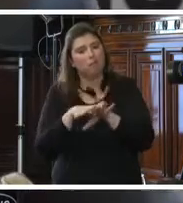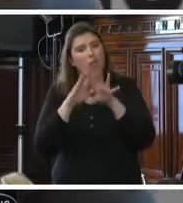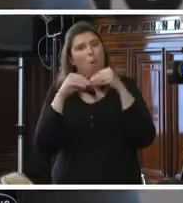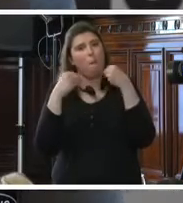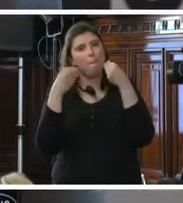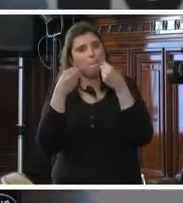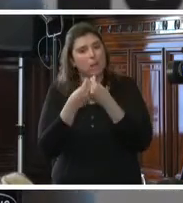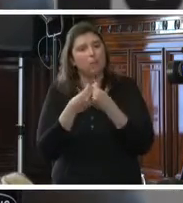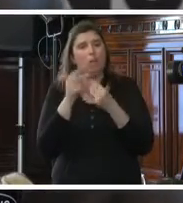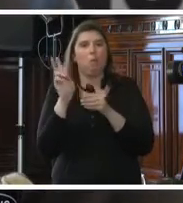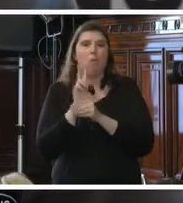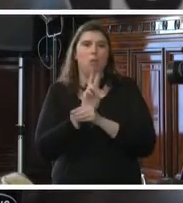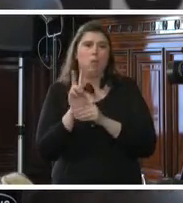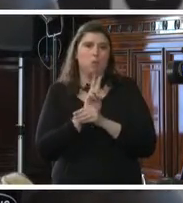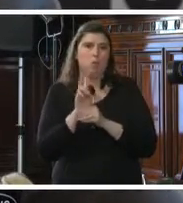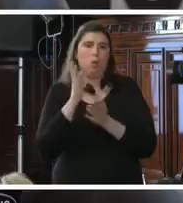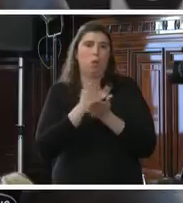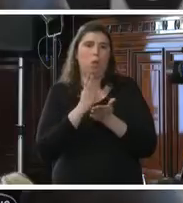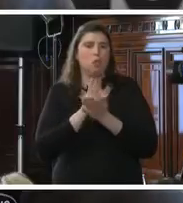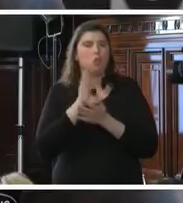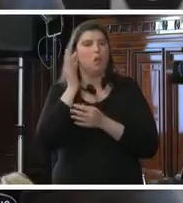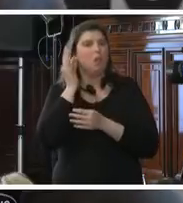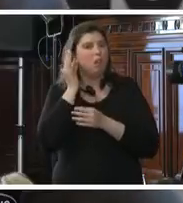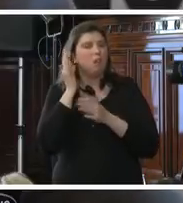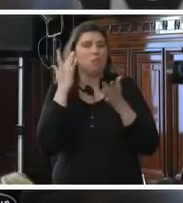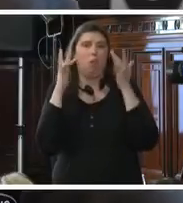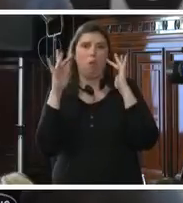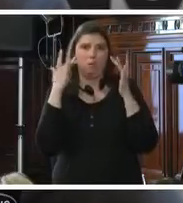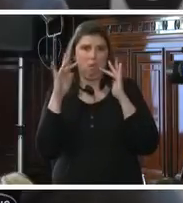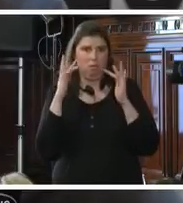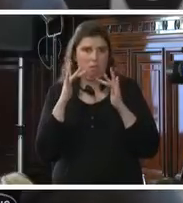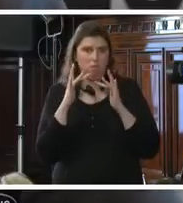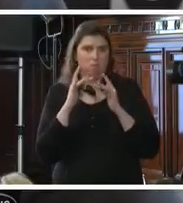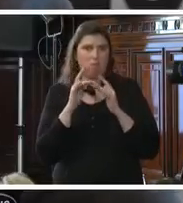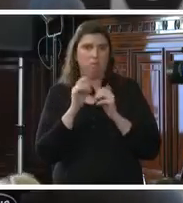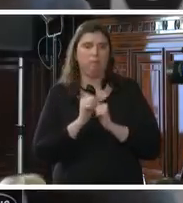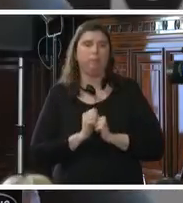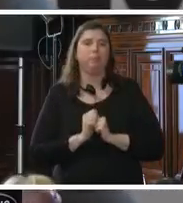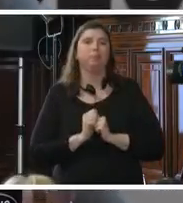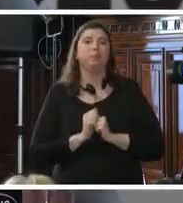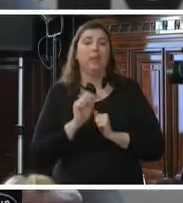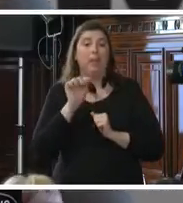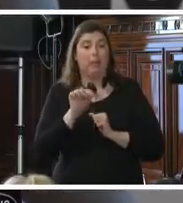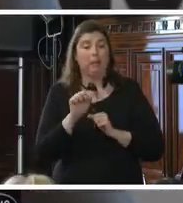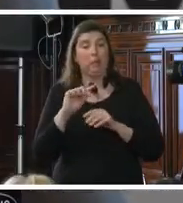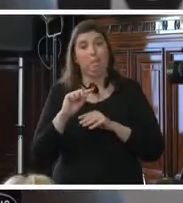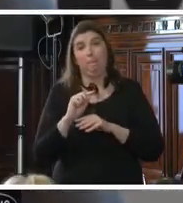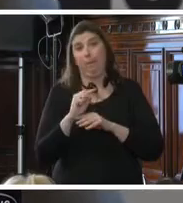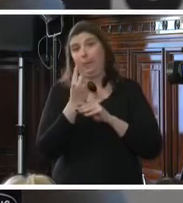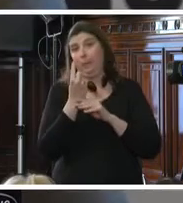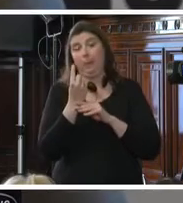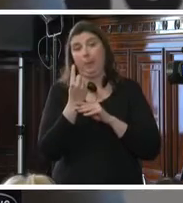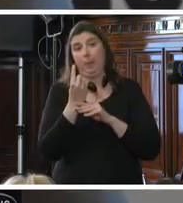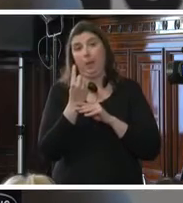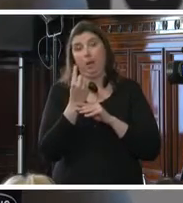protección de los derechos de las niñas y las adolescentes. Ese es